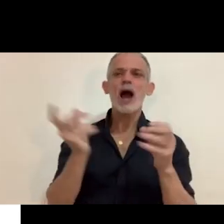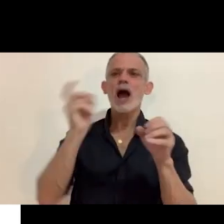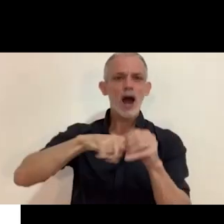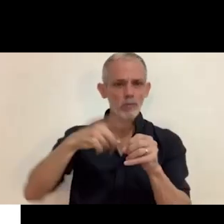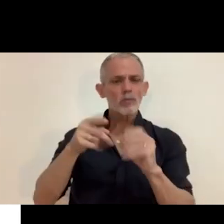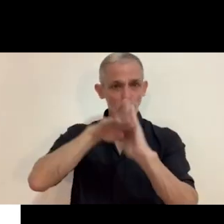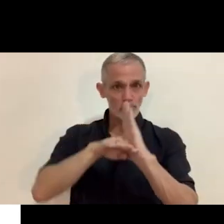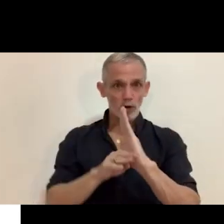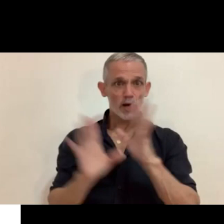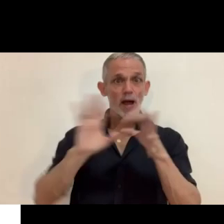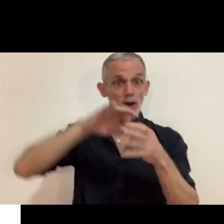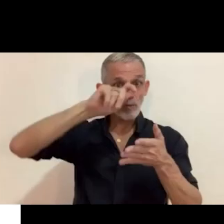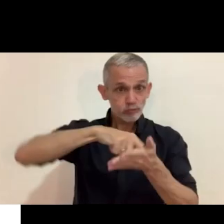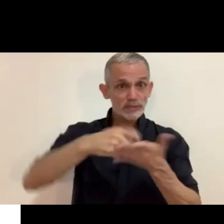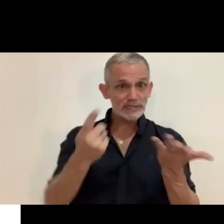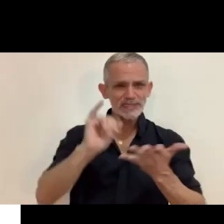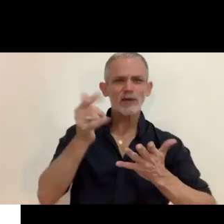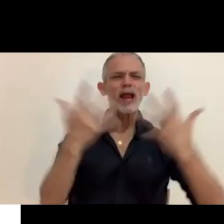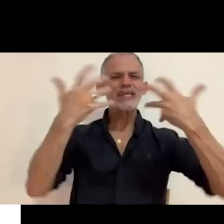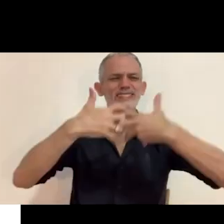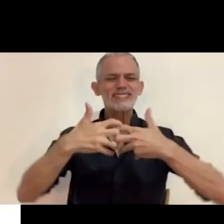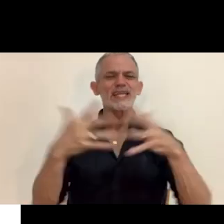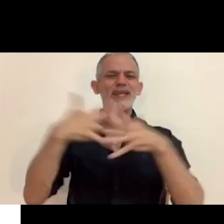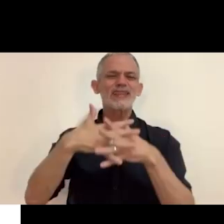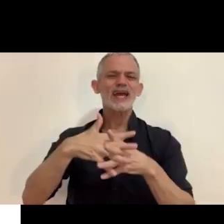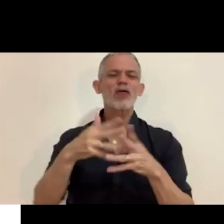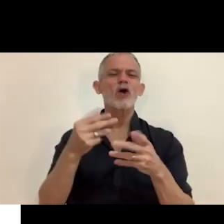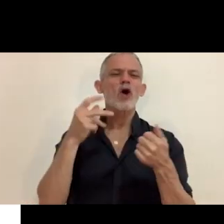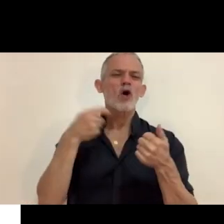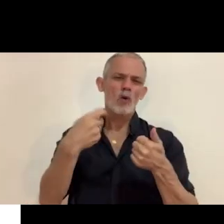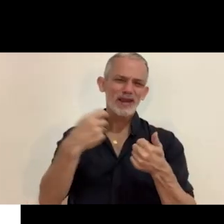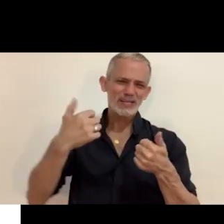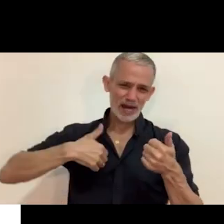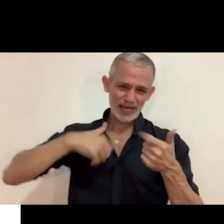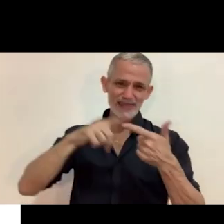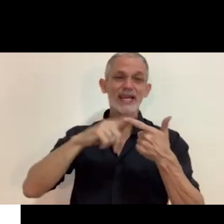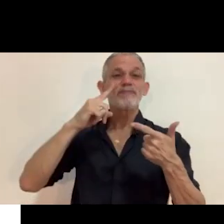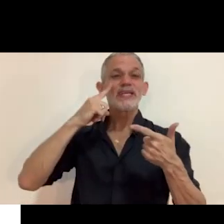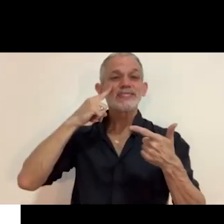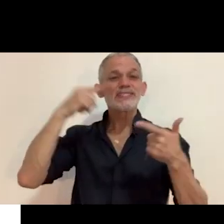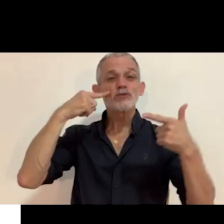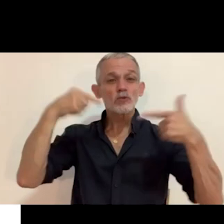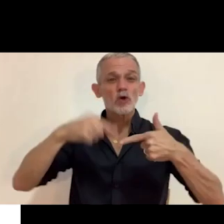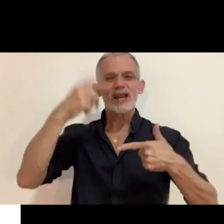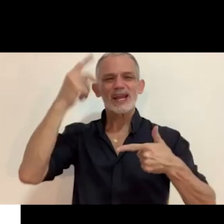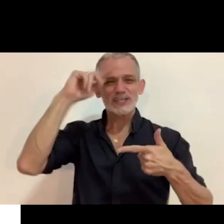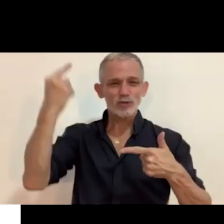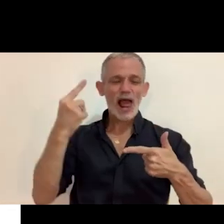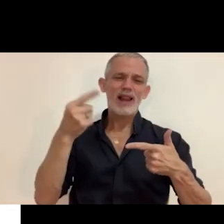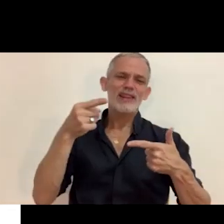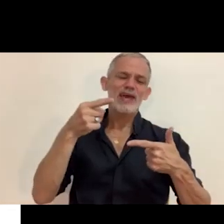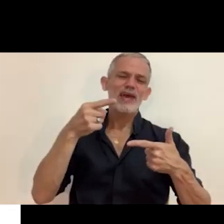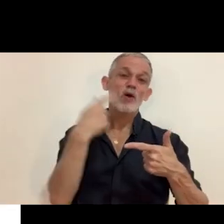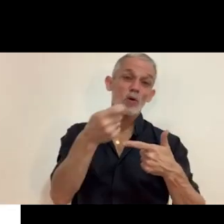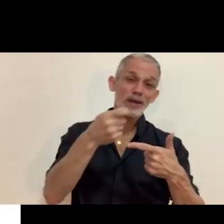programa? Sistema Integrado Previsional Argentino, Instituto Nacional de Jubilados y Pensionados,